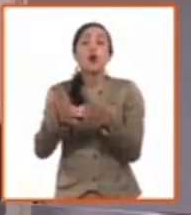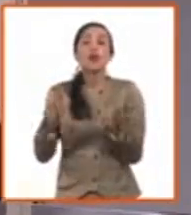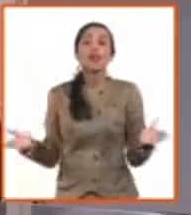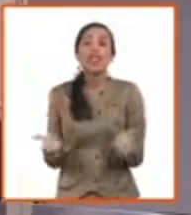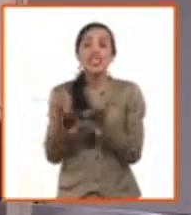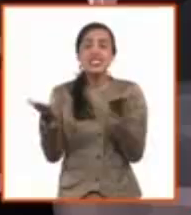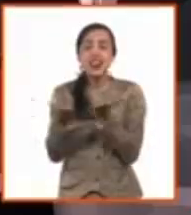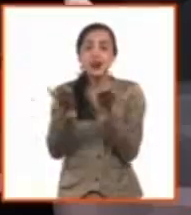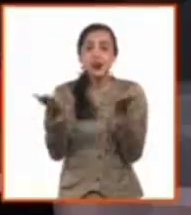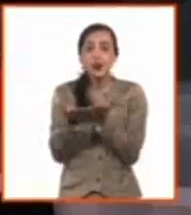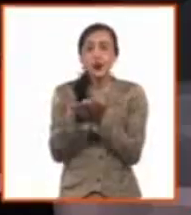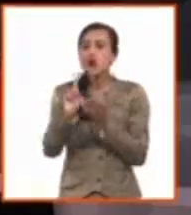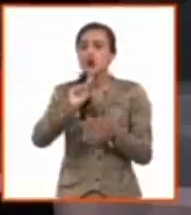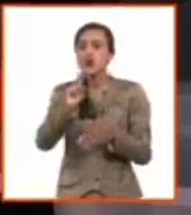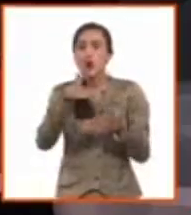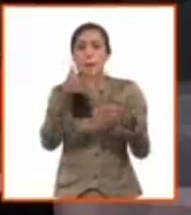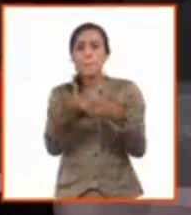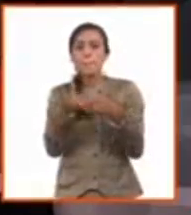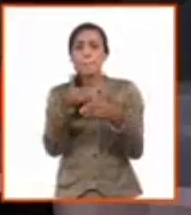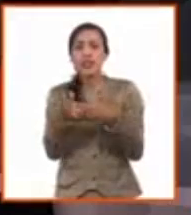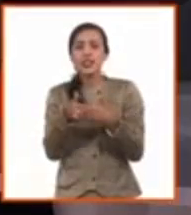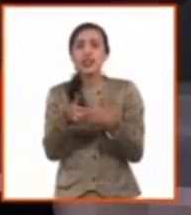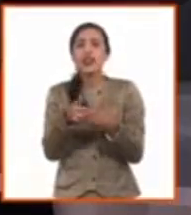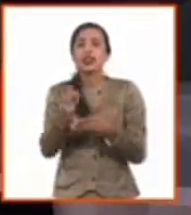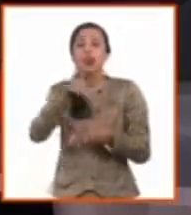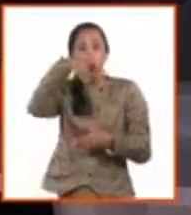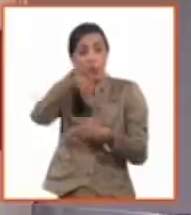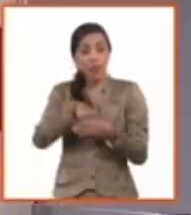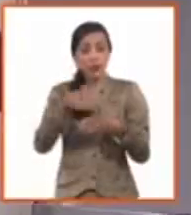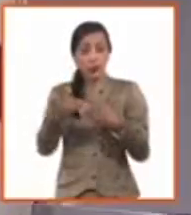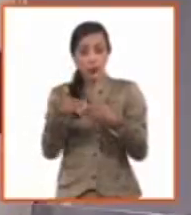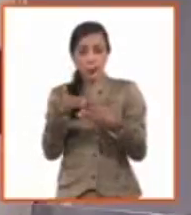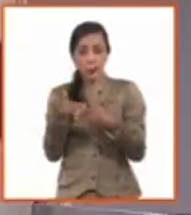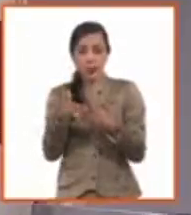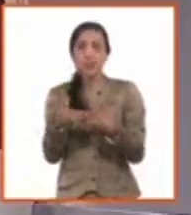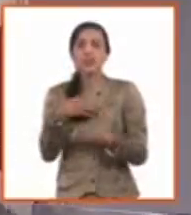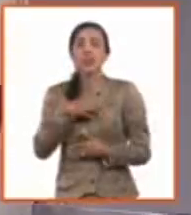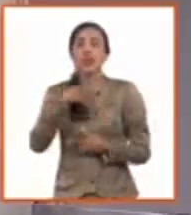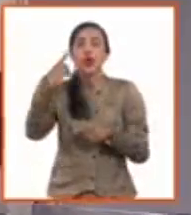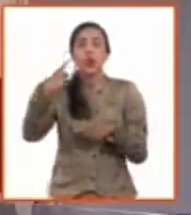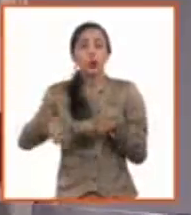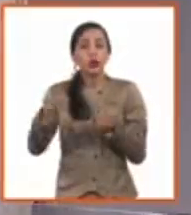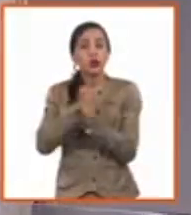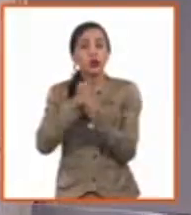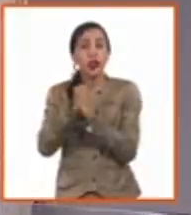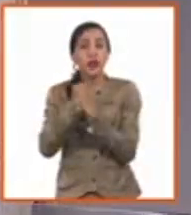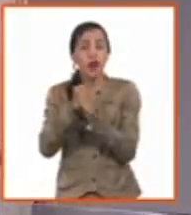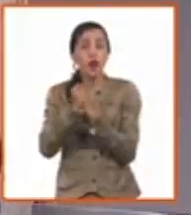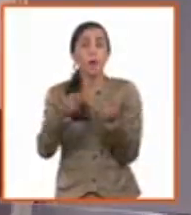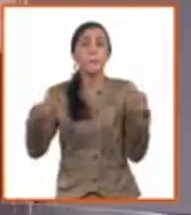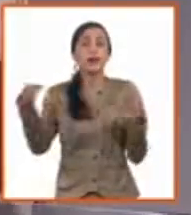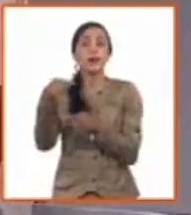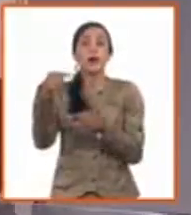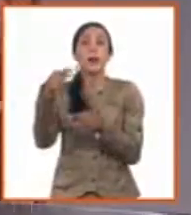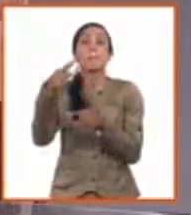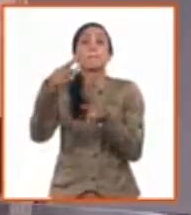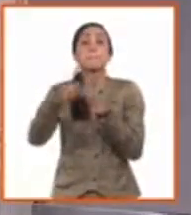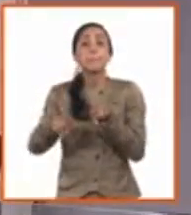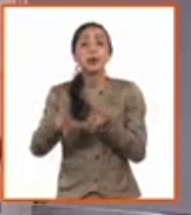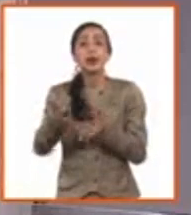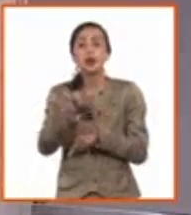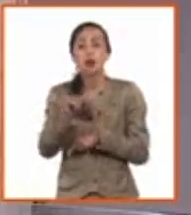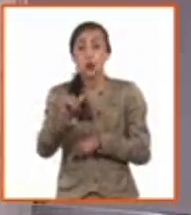que está que están dentro de empresas dentro de empresa que tienen otra actividad fundamental pero que como